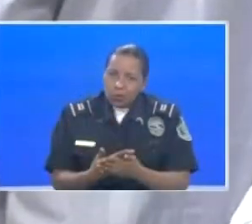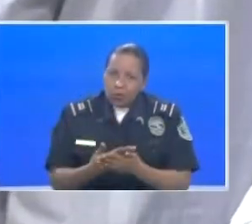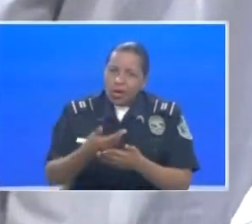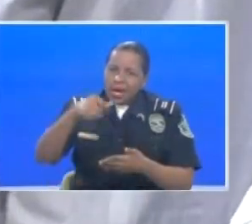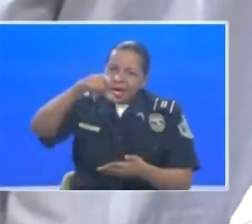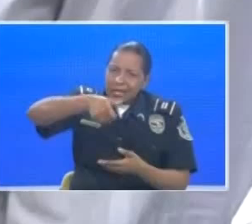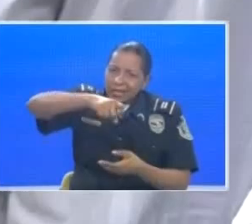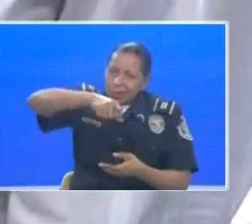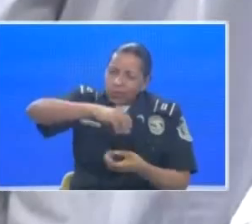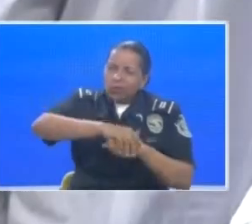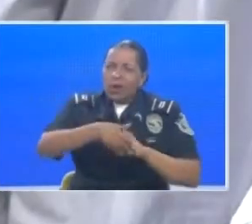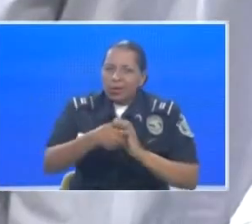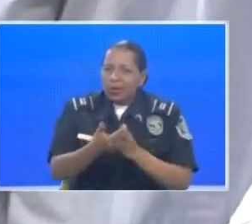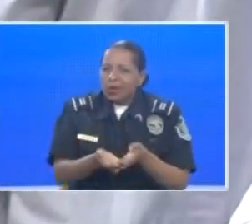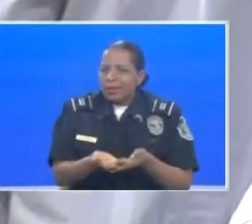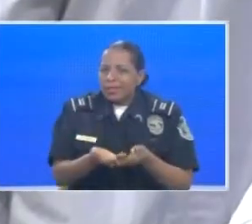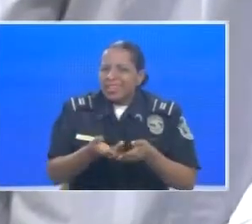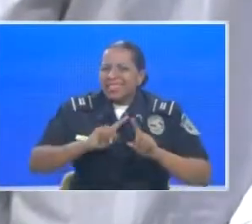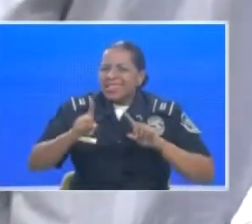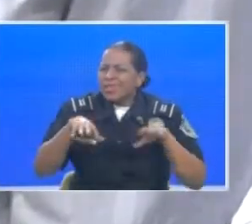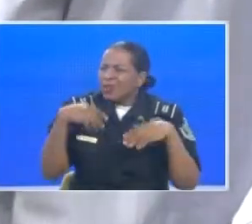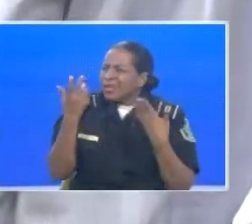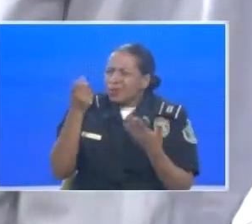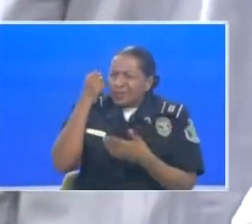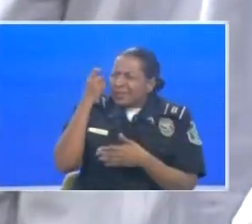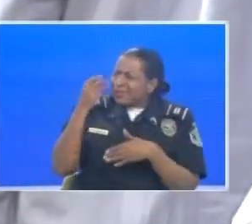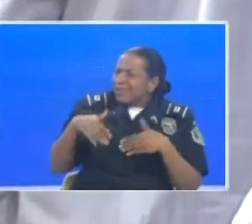agua? ¿Qué es lo que no se entiende ahí?